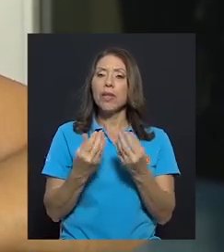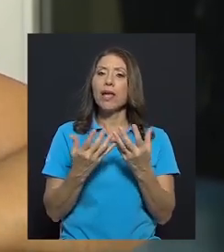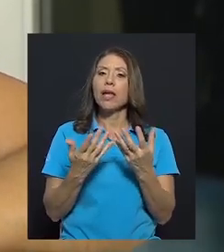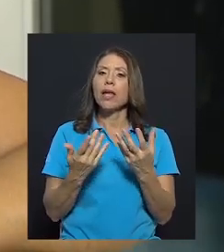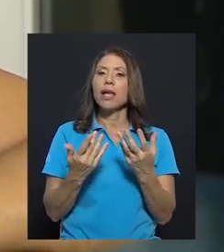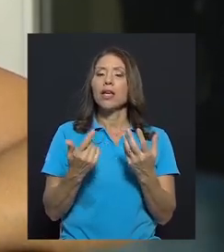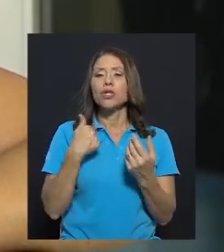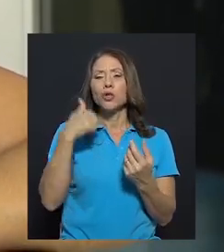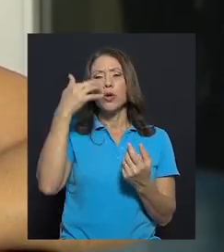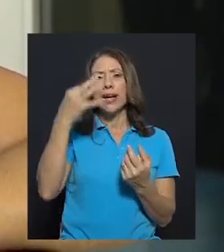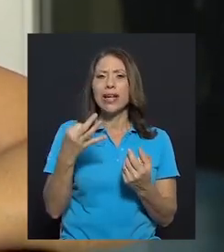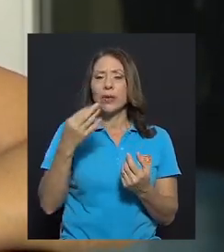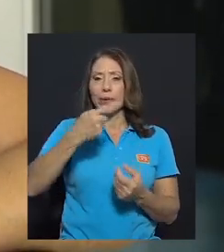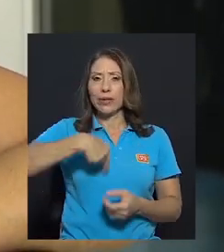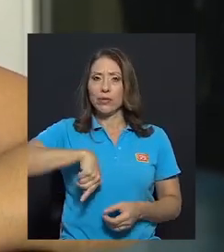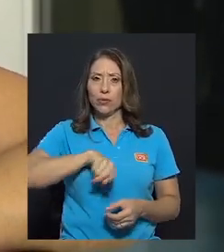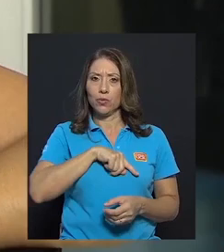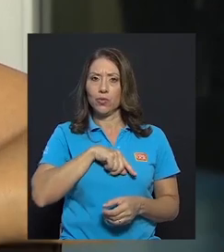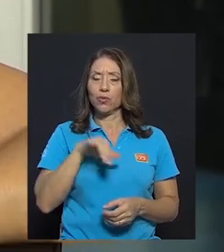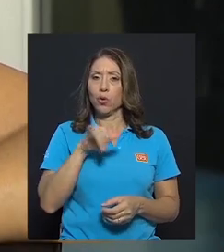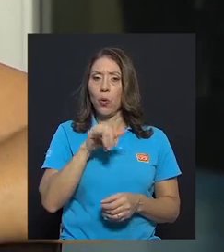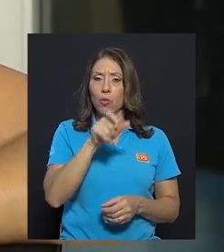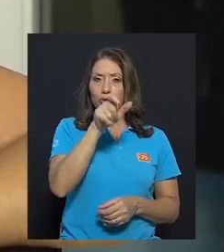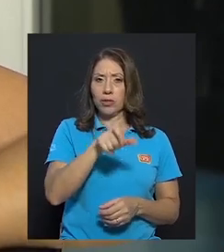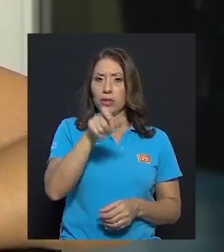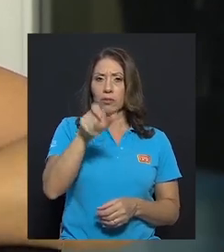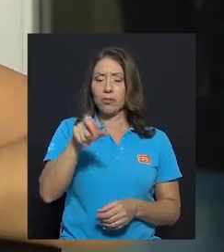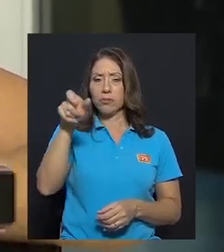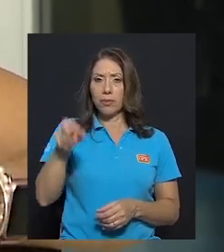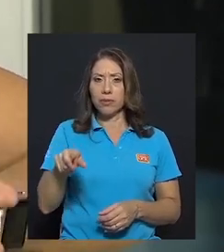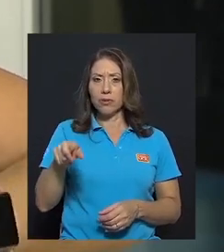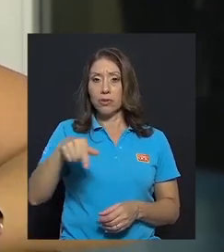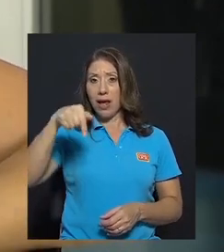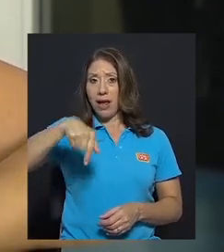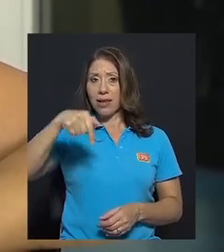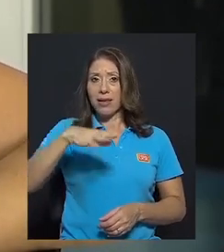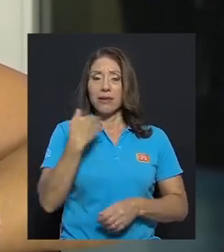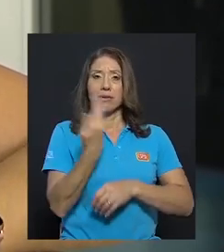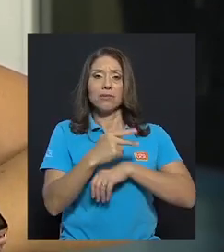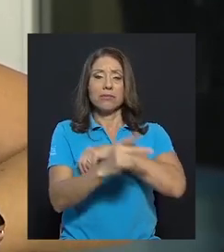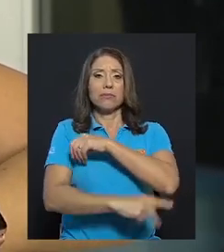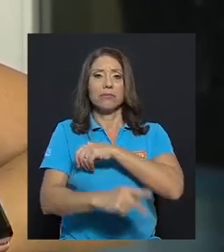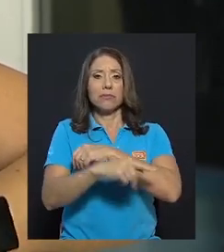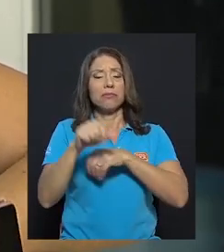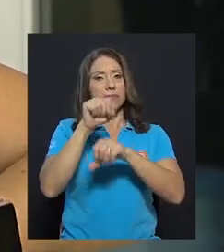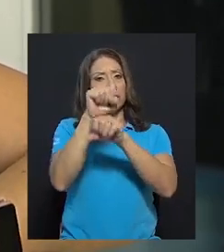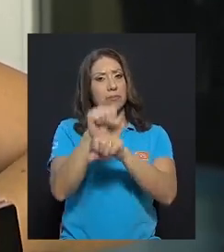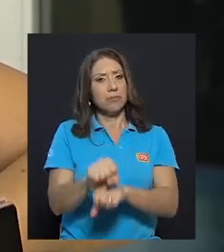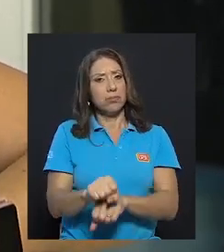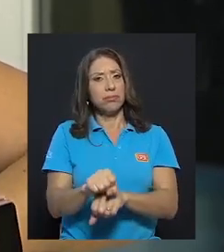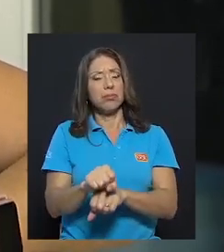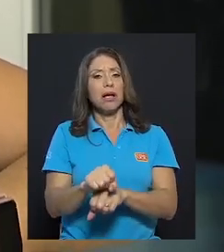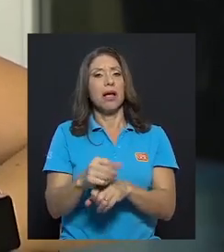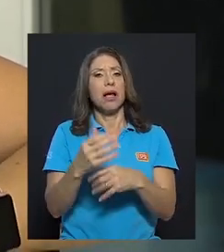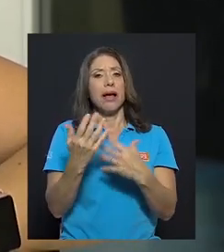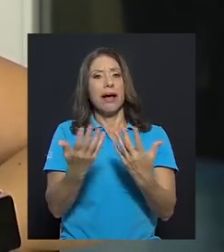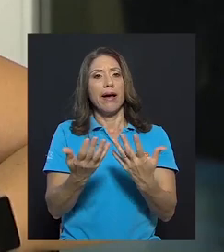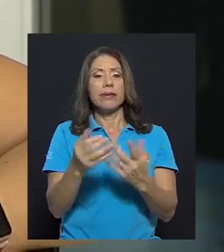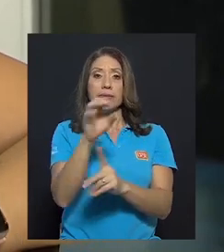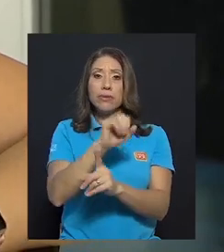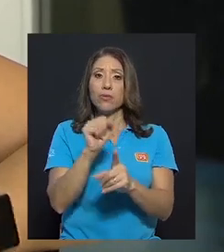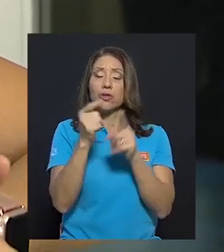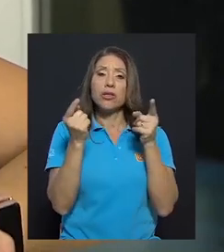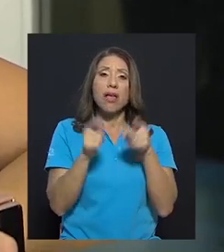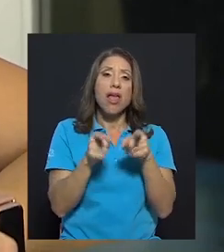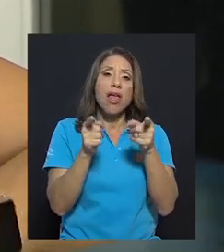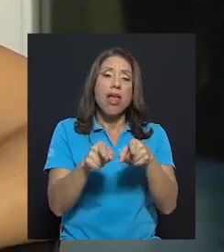esta reflexión. Yo creo que nosotros como seres humanos y en nuestro país nos hemos acostumbrado a hechos